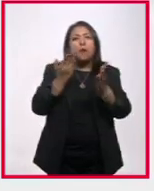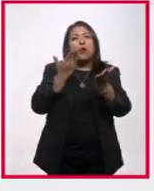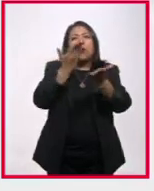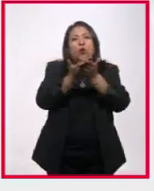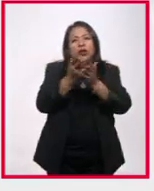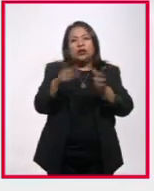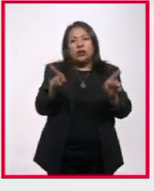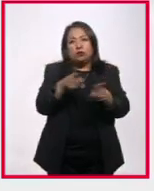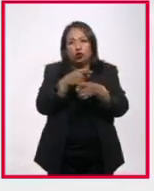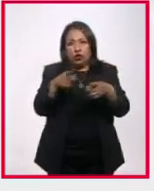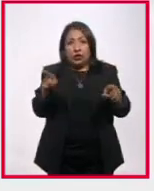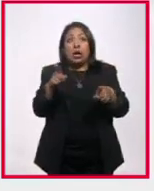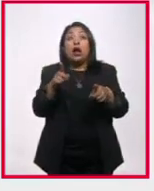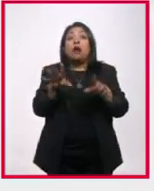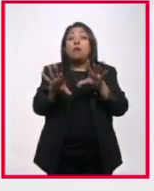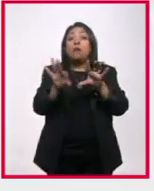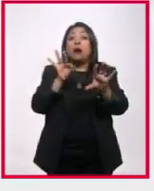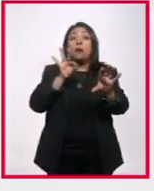6 proyectos ganadores.